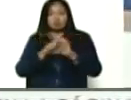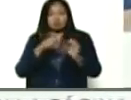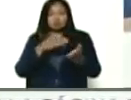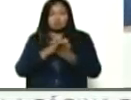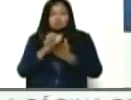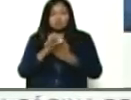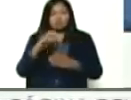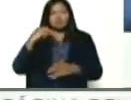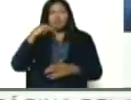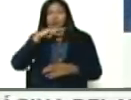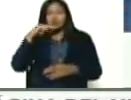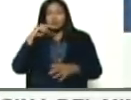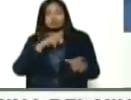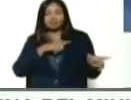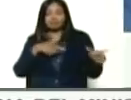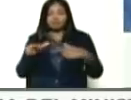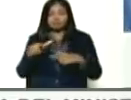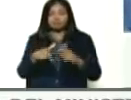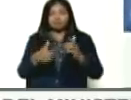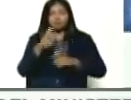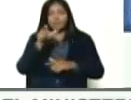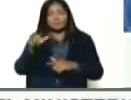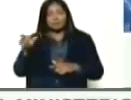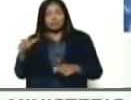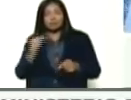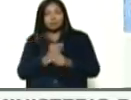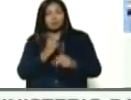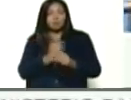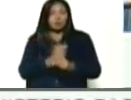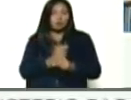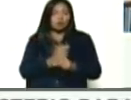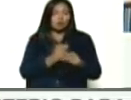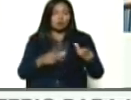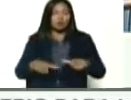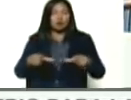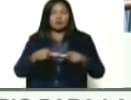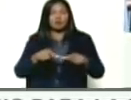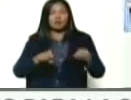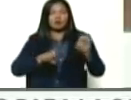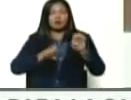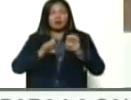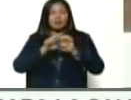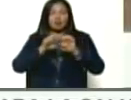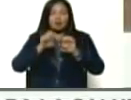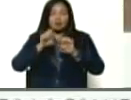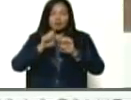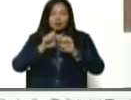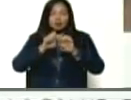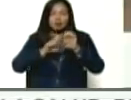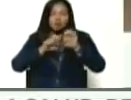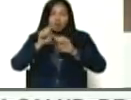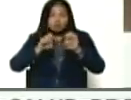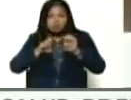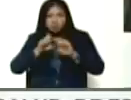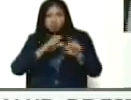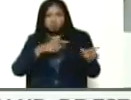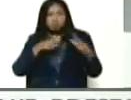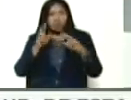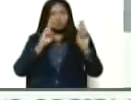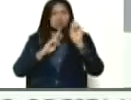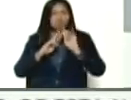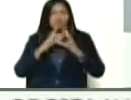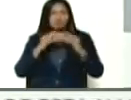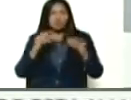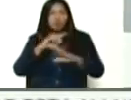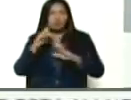el mes de octubre la mayor cantidad de los trabajadores de la educación pues estén inmunizados y bueno no evitar